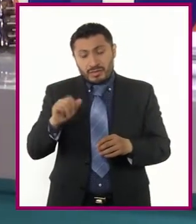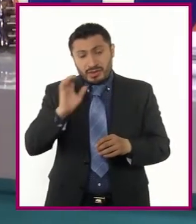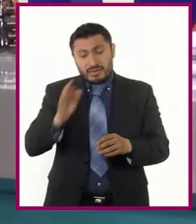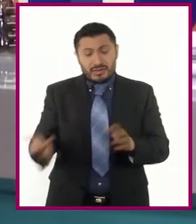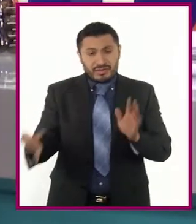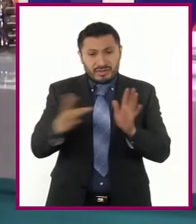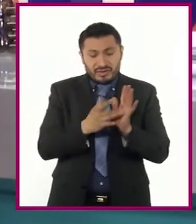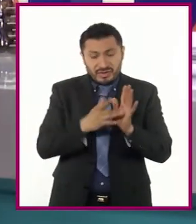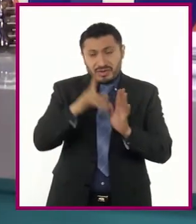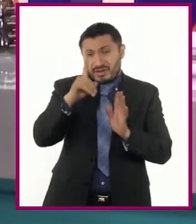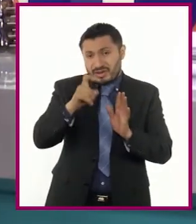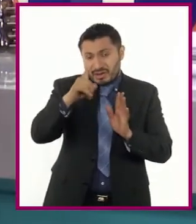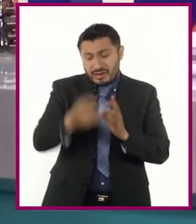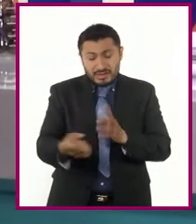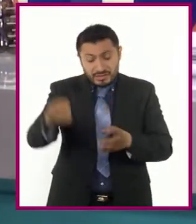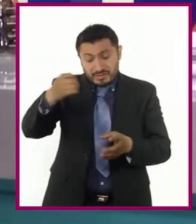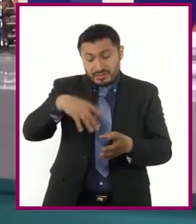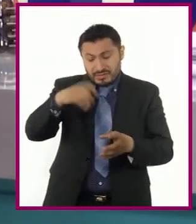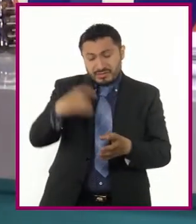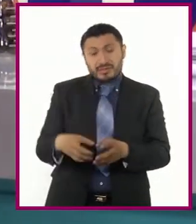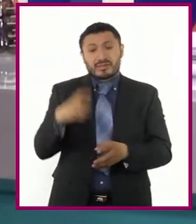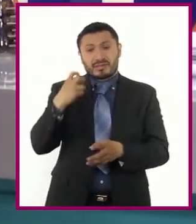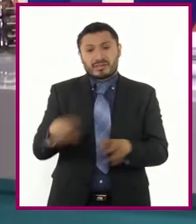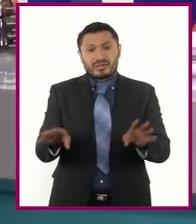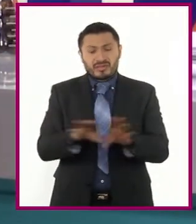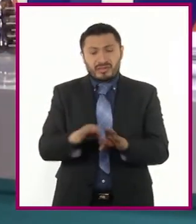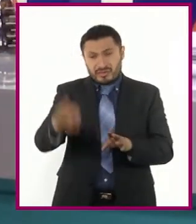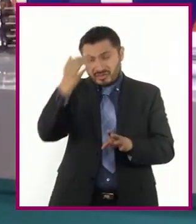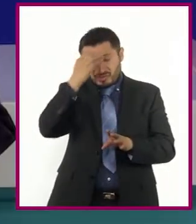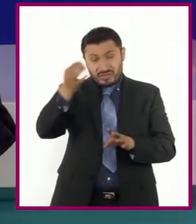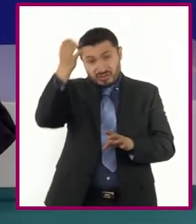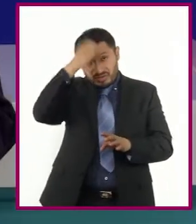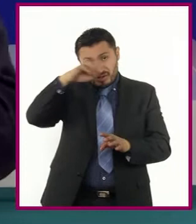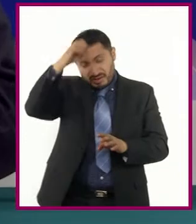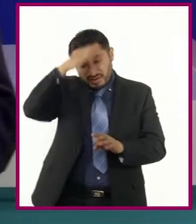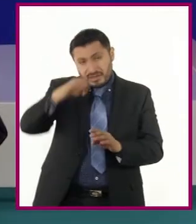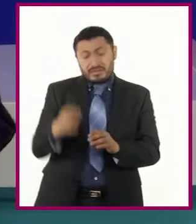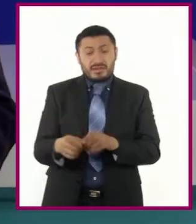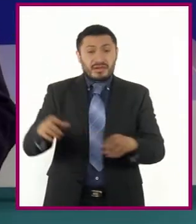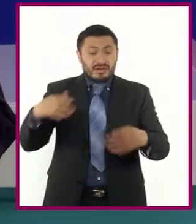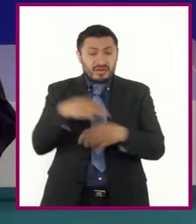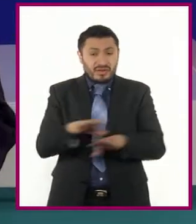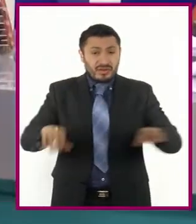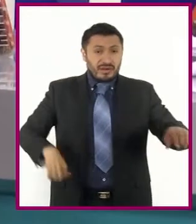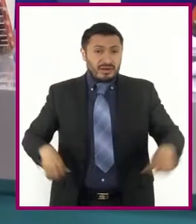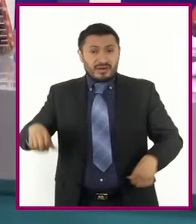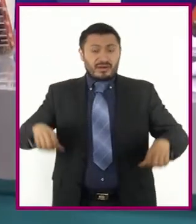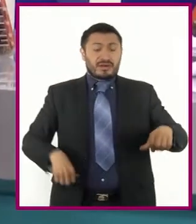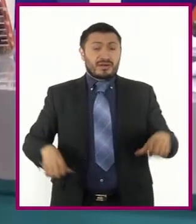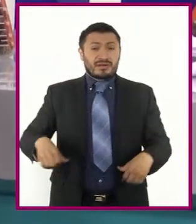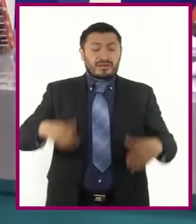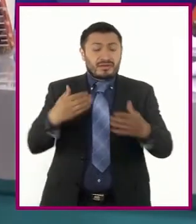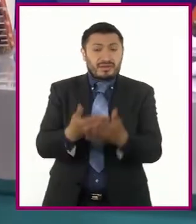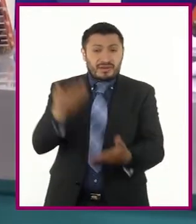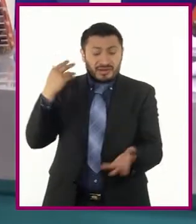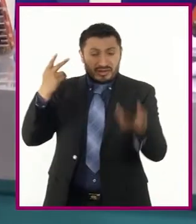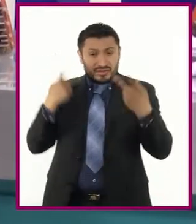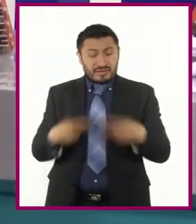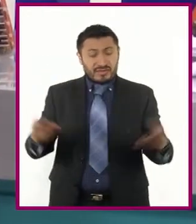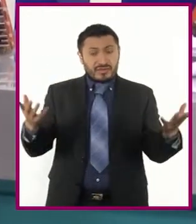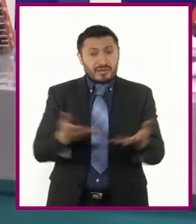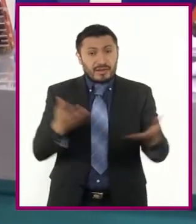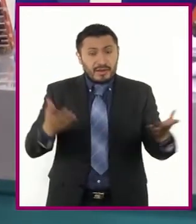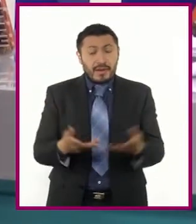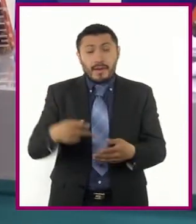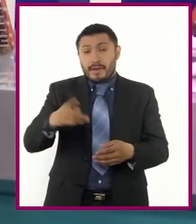agua. Lo anterior se dio como resultado del conocimiento empírico basado en actividades que nuestros antepasados realizaban, sin saber que en